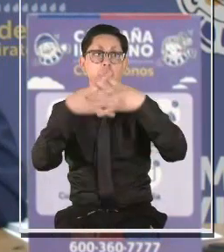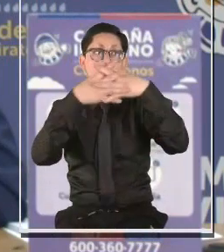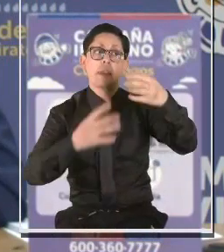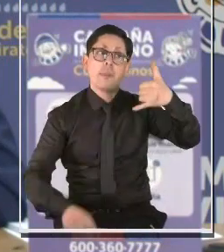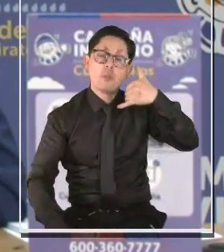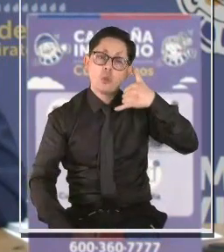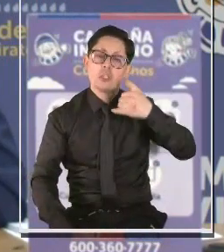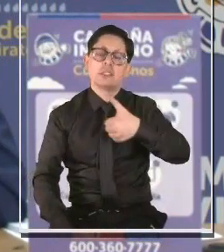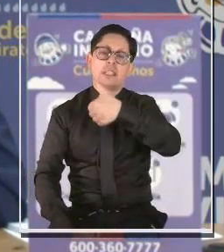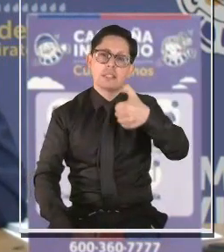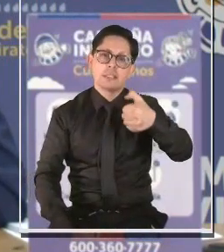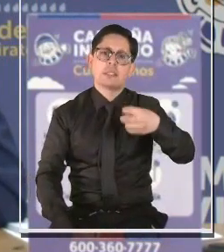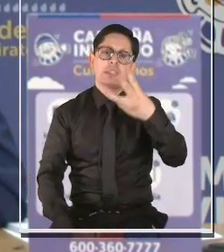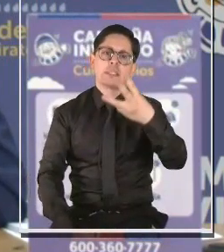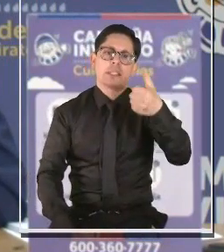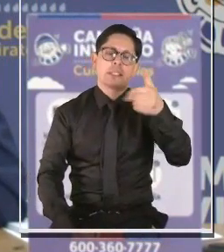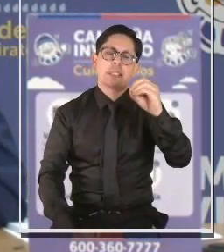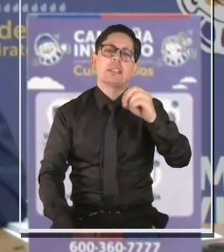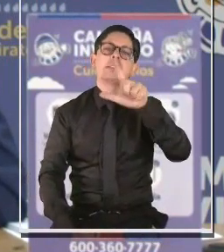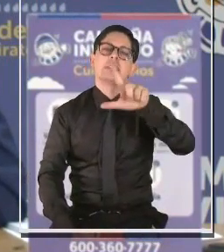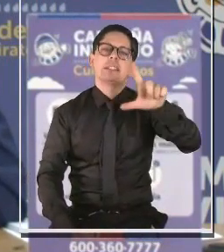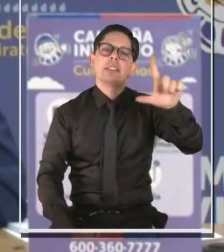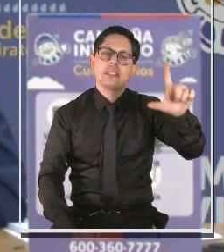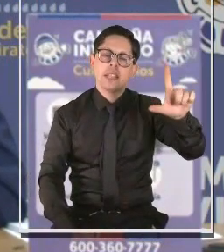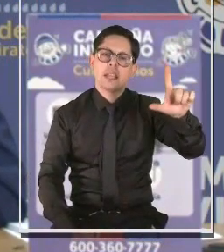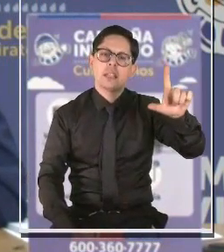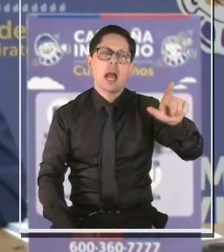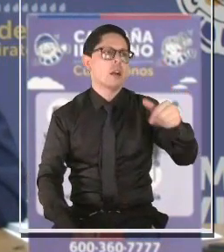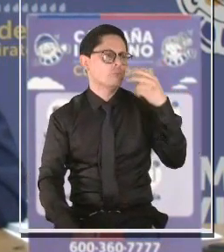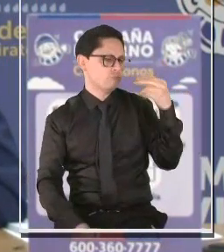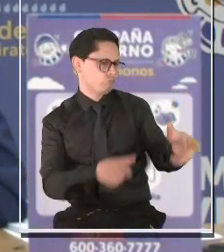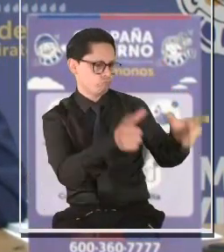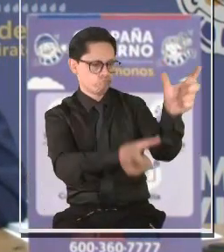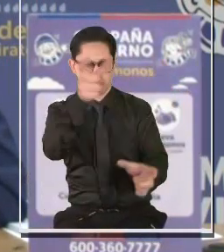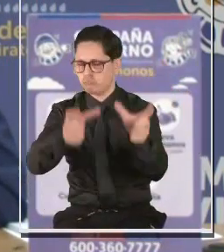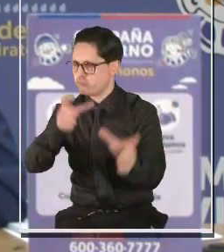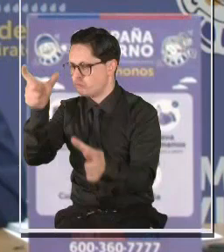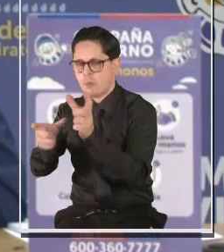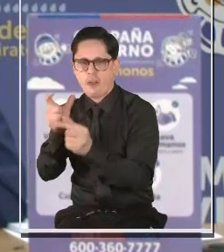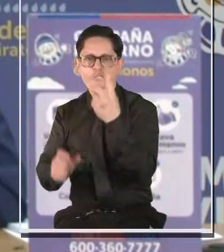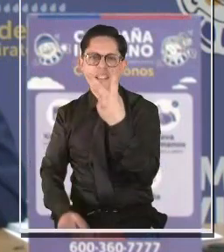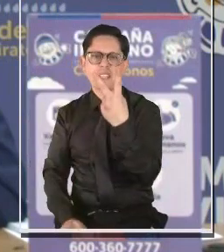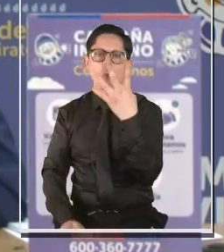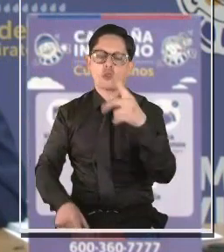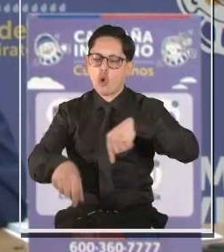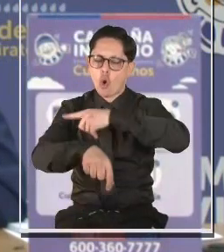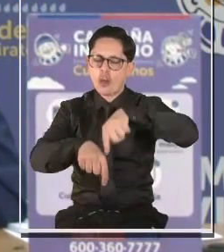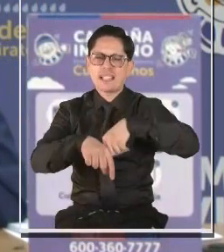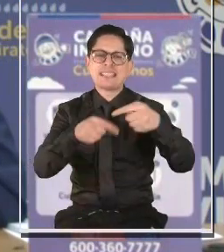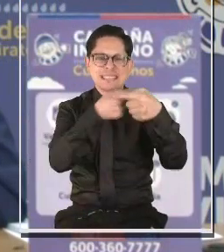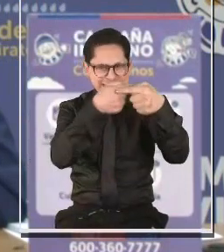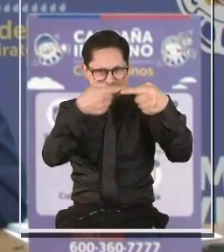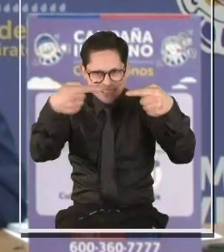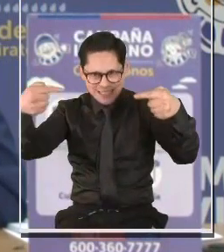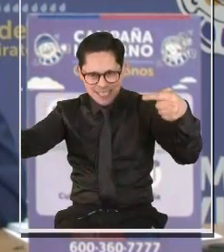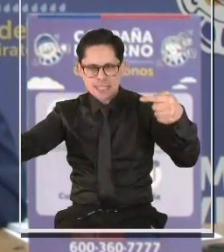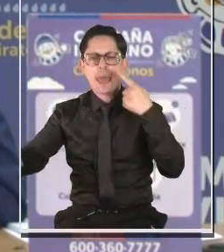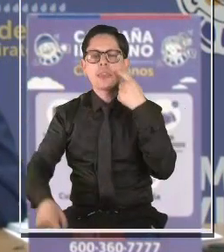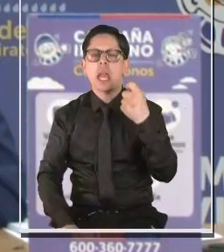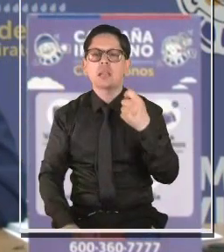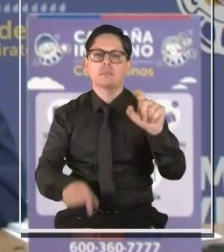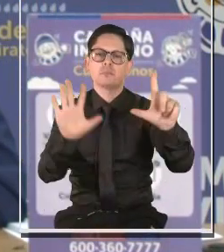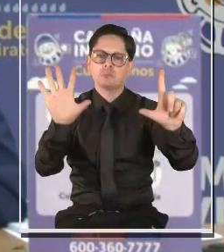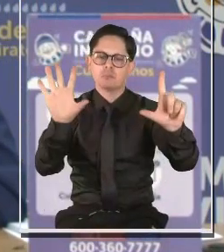de salud responde 6360 777 donde Los profesionales de salud están 24 horas al día 7 días a la semana